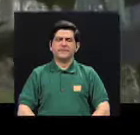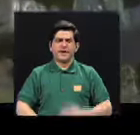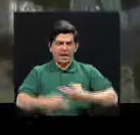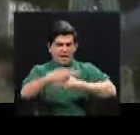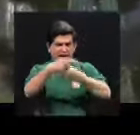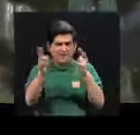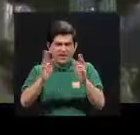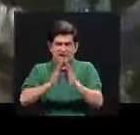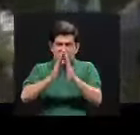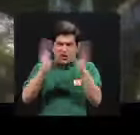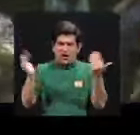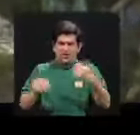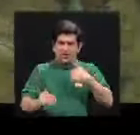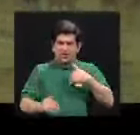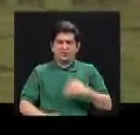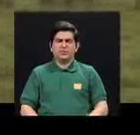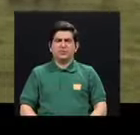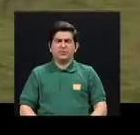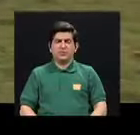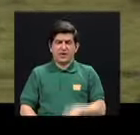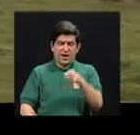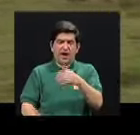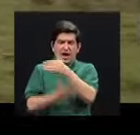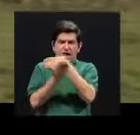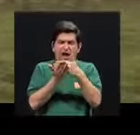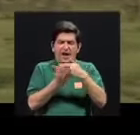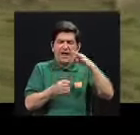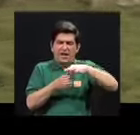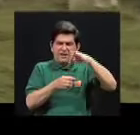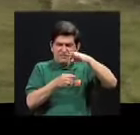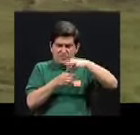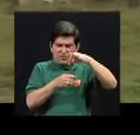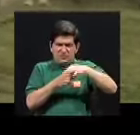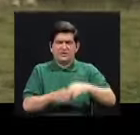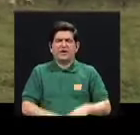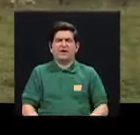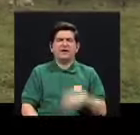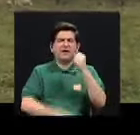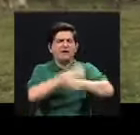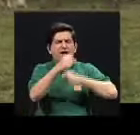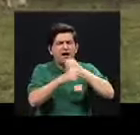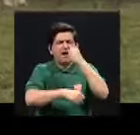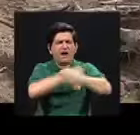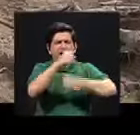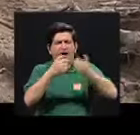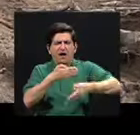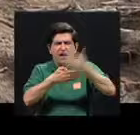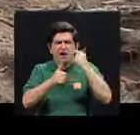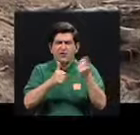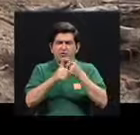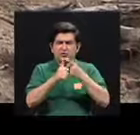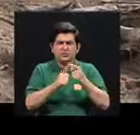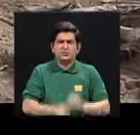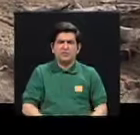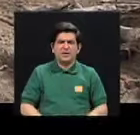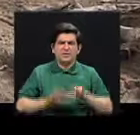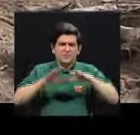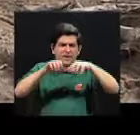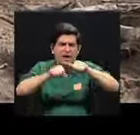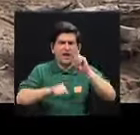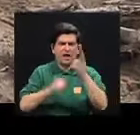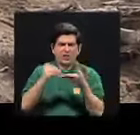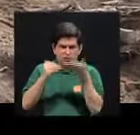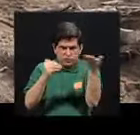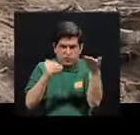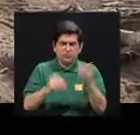Cuando la región se abrió a las fronteras agrícolas hace varias décadas, la primera penetración se dio